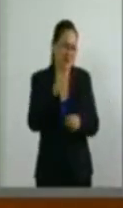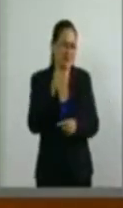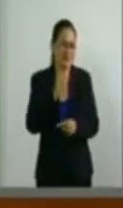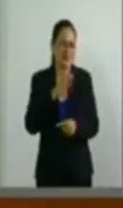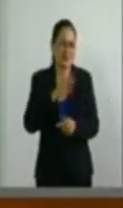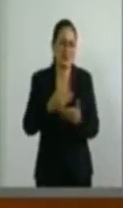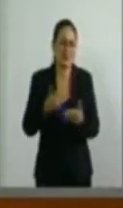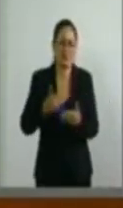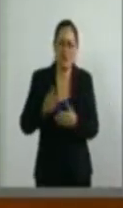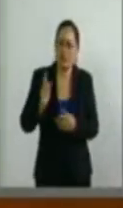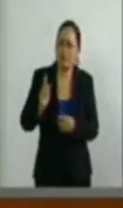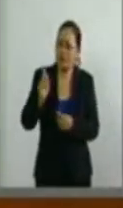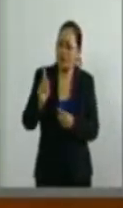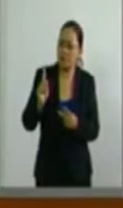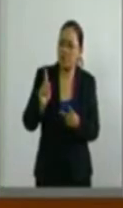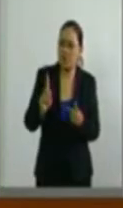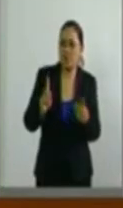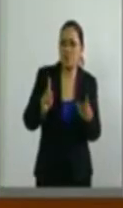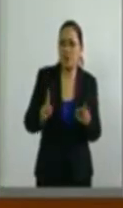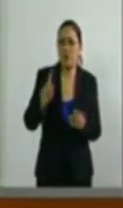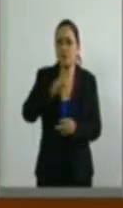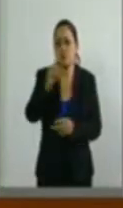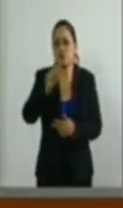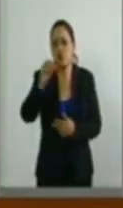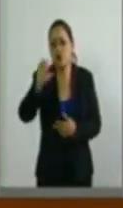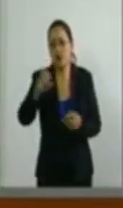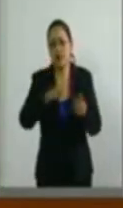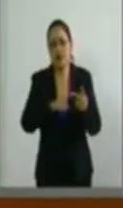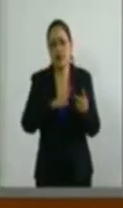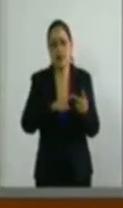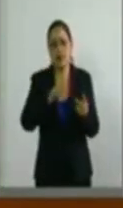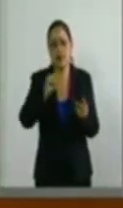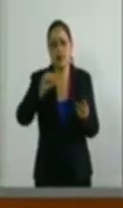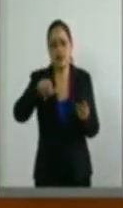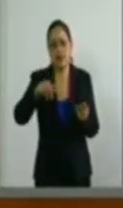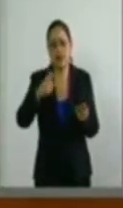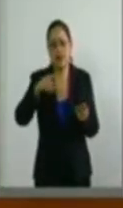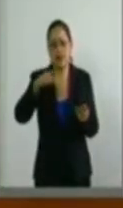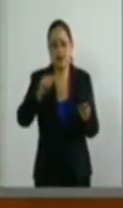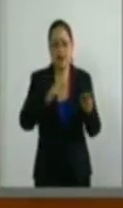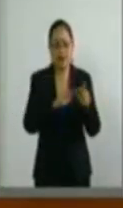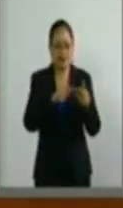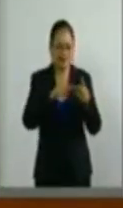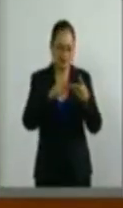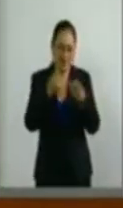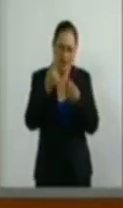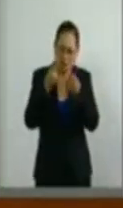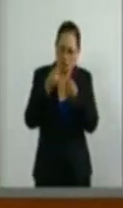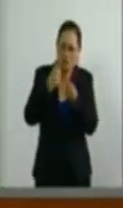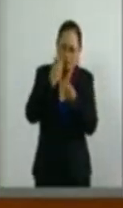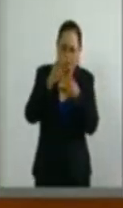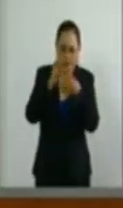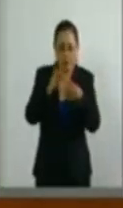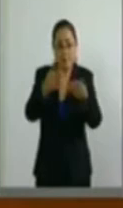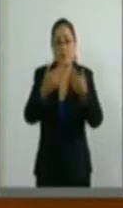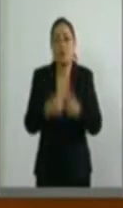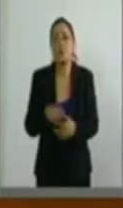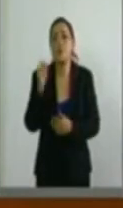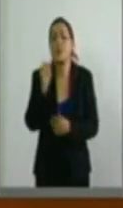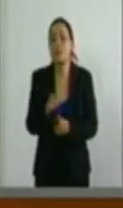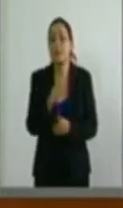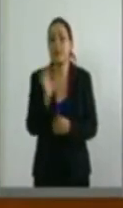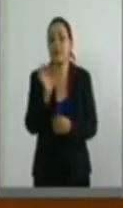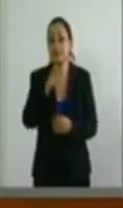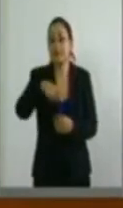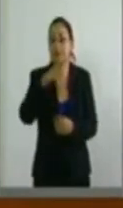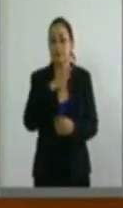hoy han hecho uso de la voz, del senador Zoe Robledo, de la senadora Angélica de la Peña, solo por citar algunos ejemplos, que sin ser